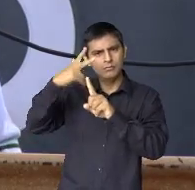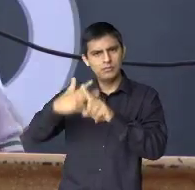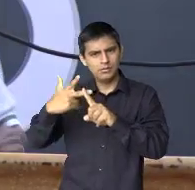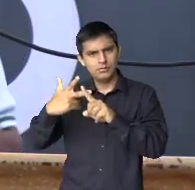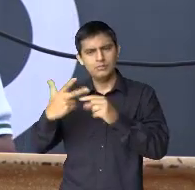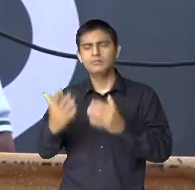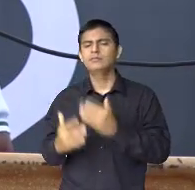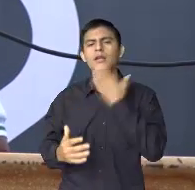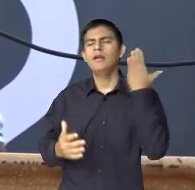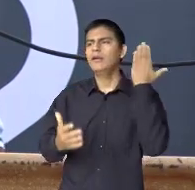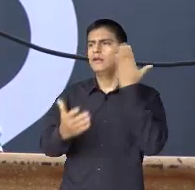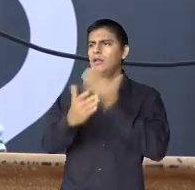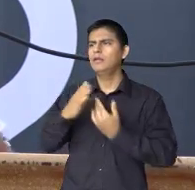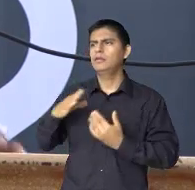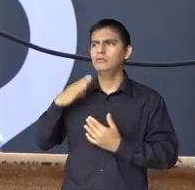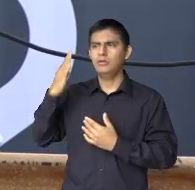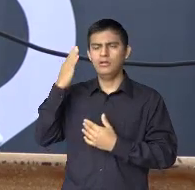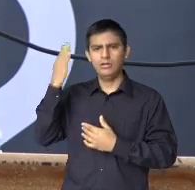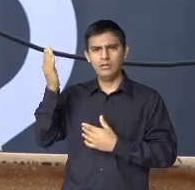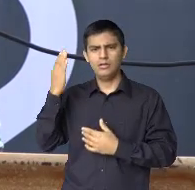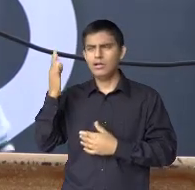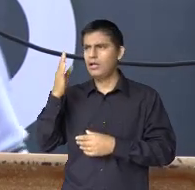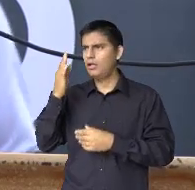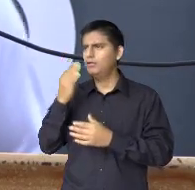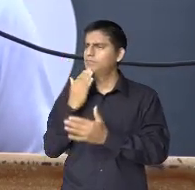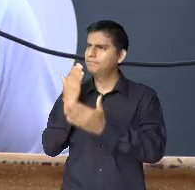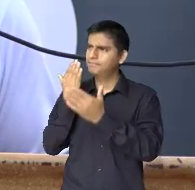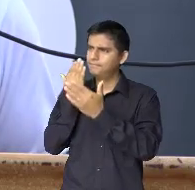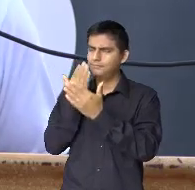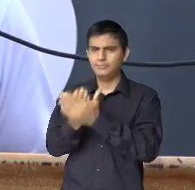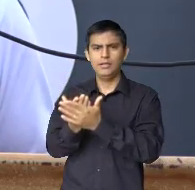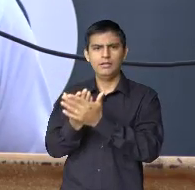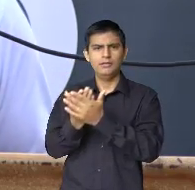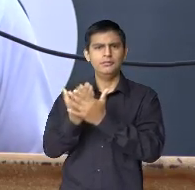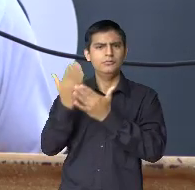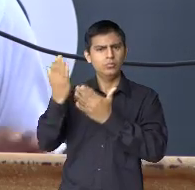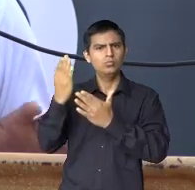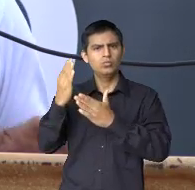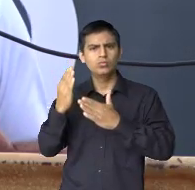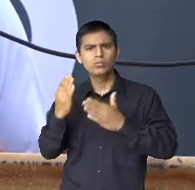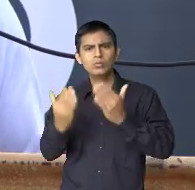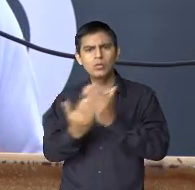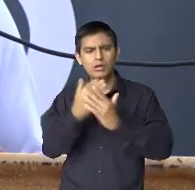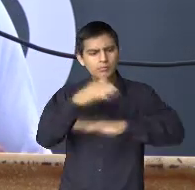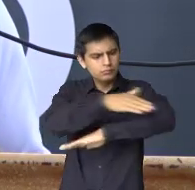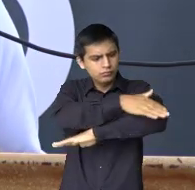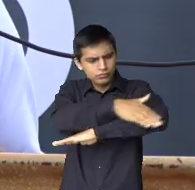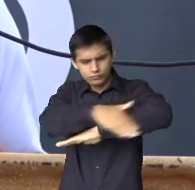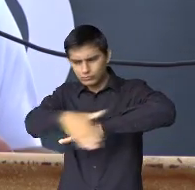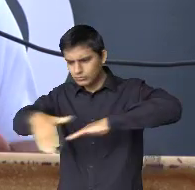en estos meses. Agradecerle infinitamente, señor alcalde, por esta